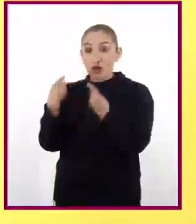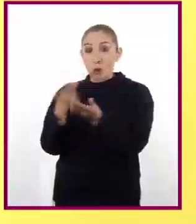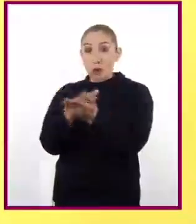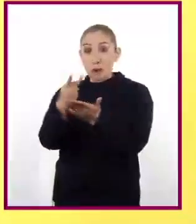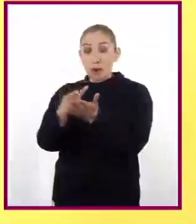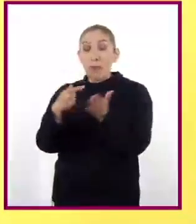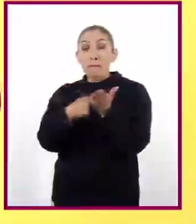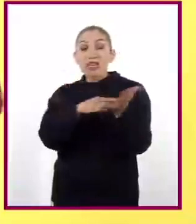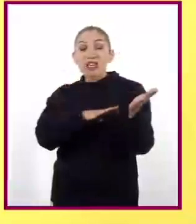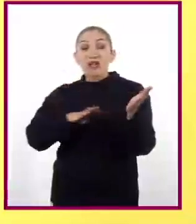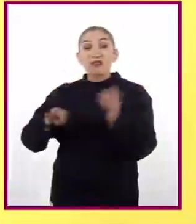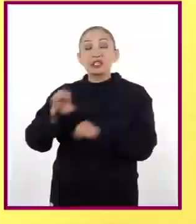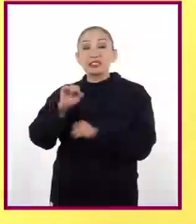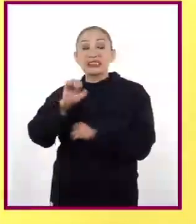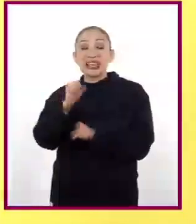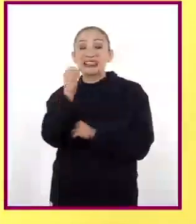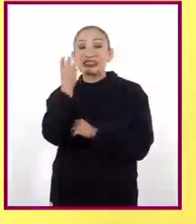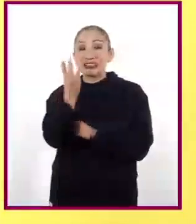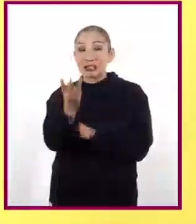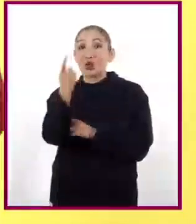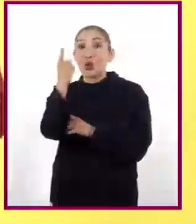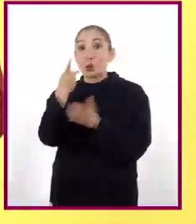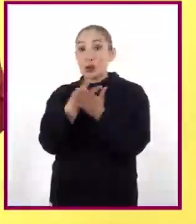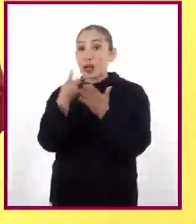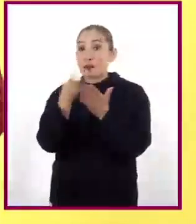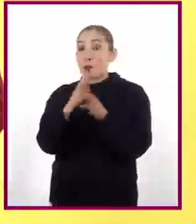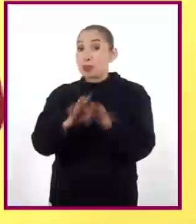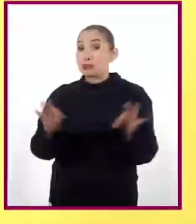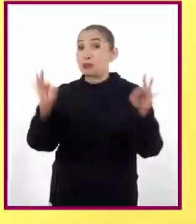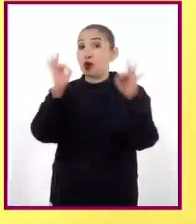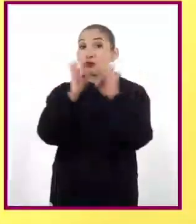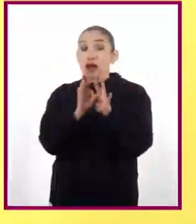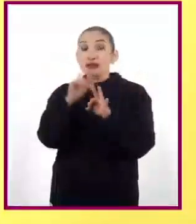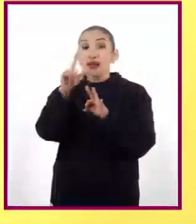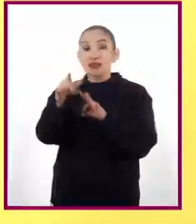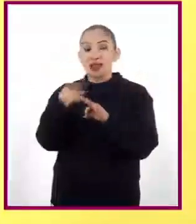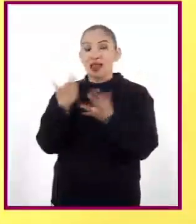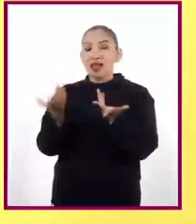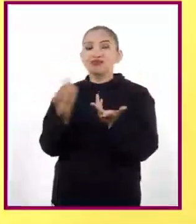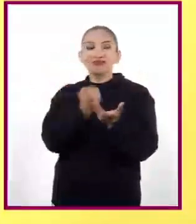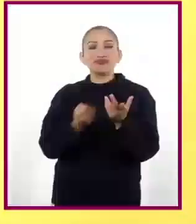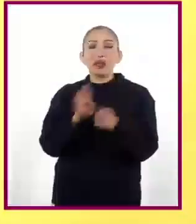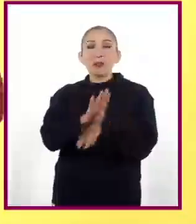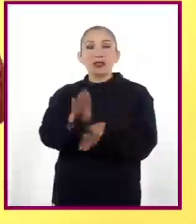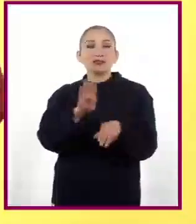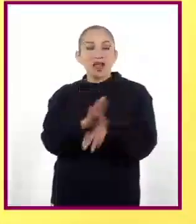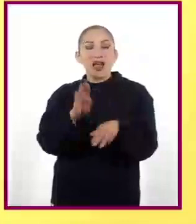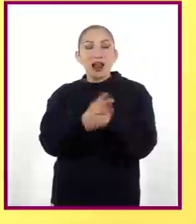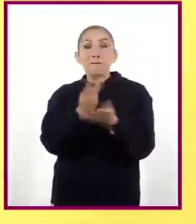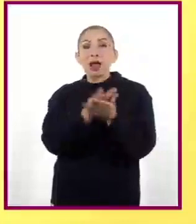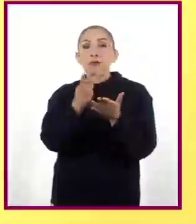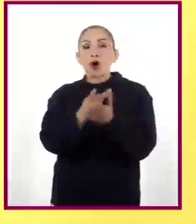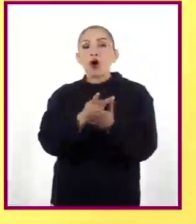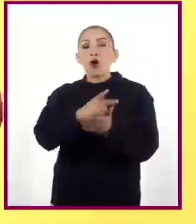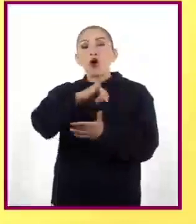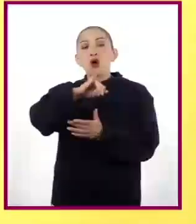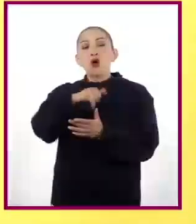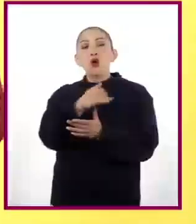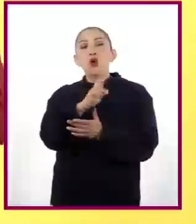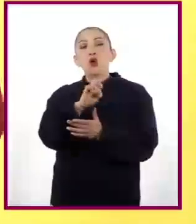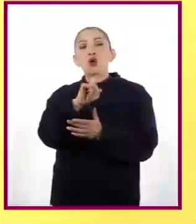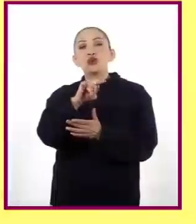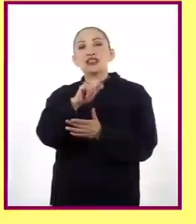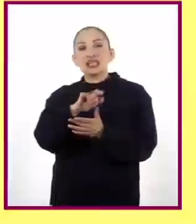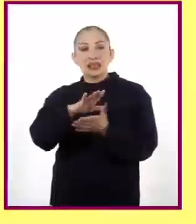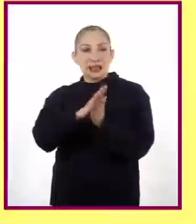en 1963 con uno de los galardones más importantes de las letras brasileñas, el Premio Jubuti de